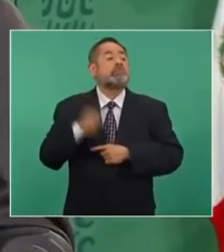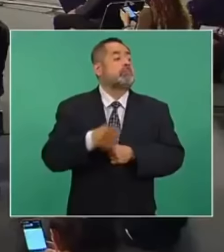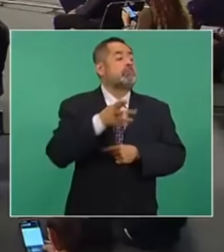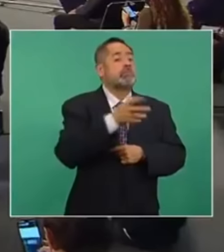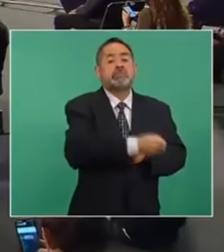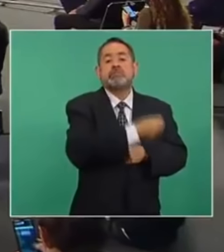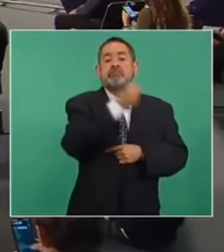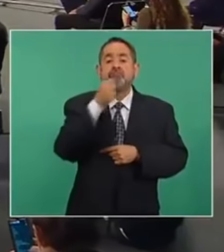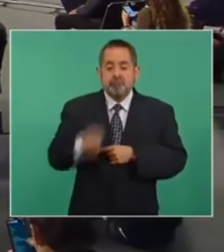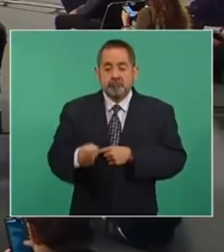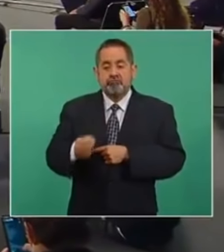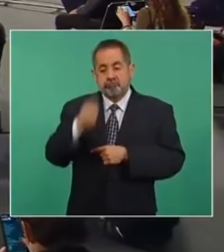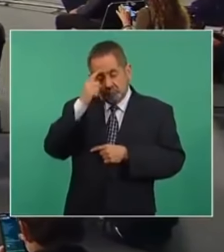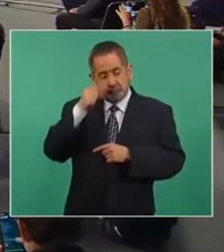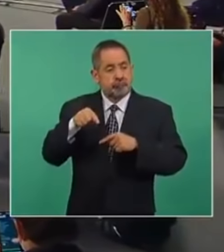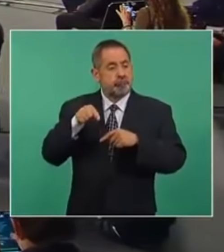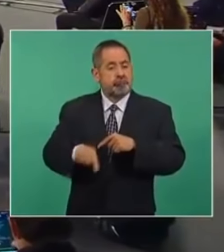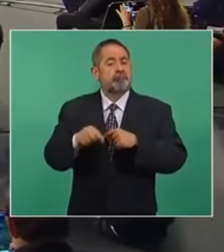que impongan